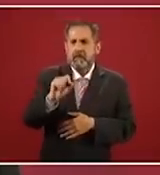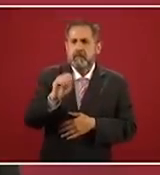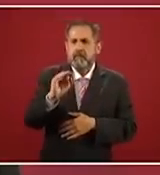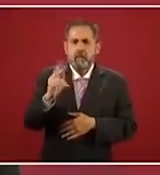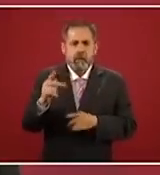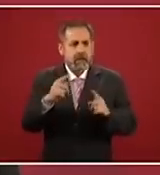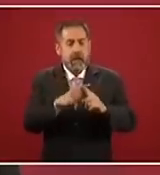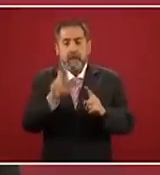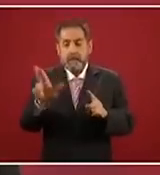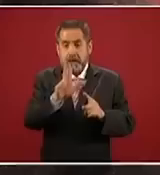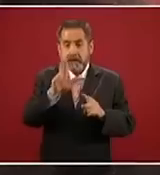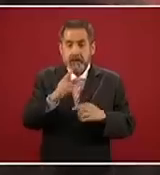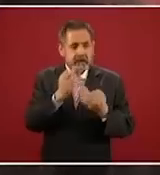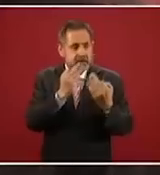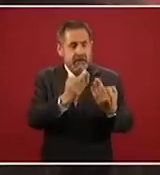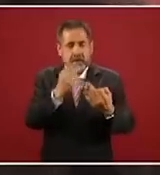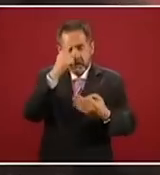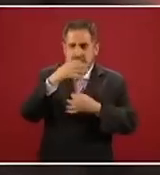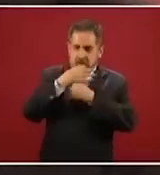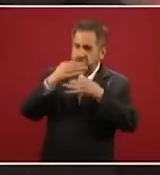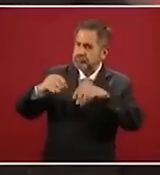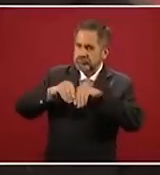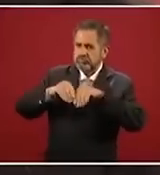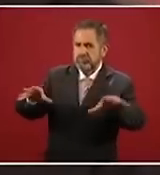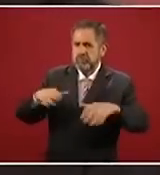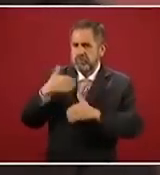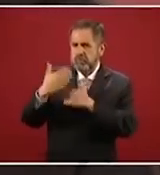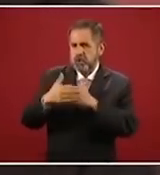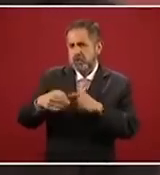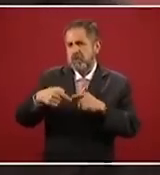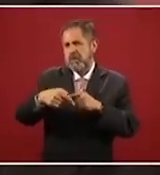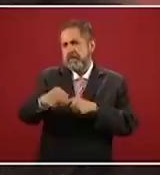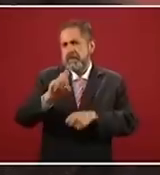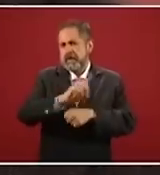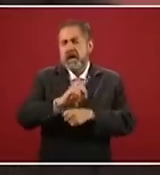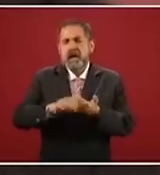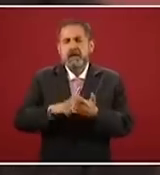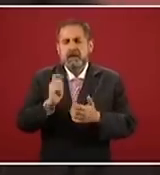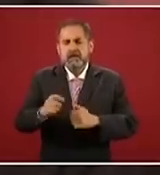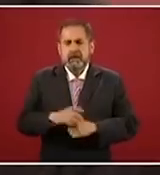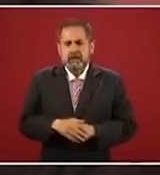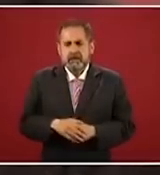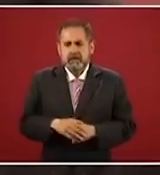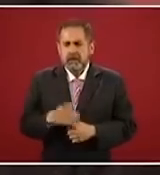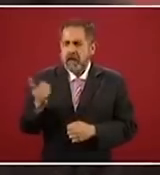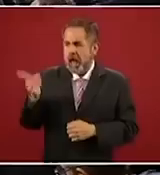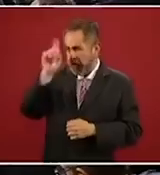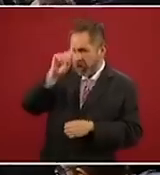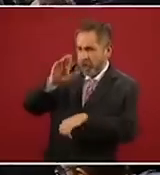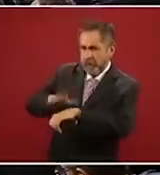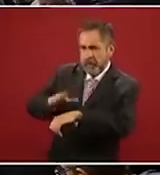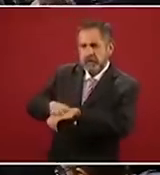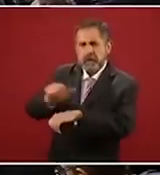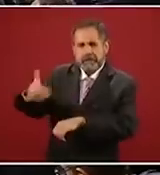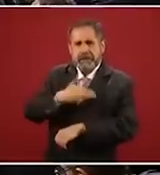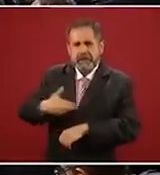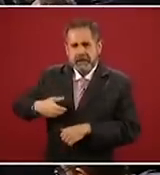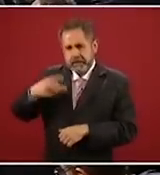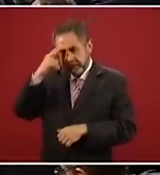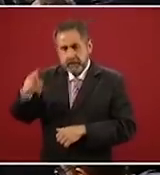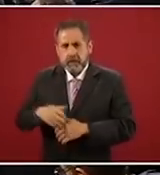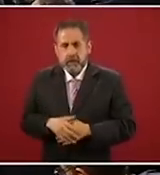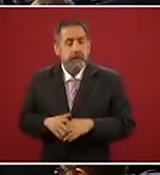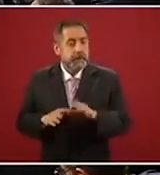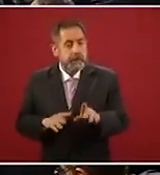en la función pública, ya para darse a conocer públicamente en los próximos días la recomendación al presidente de la República. Hay